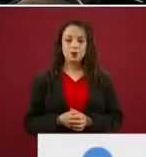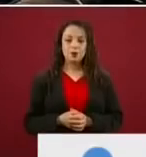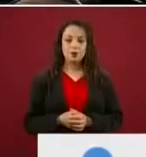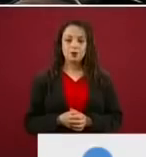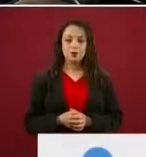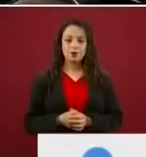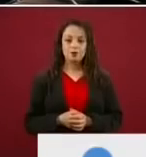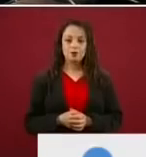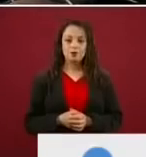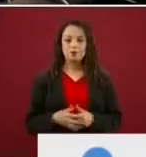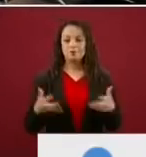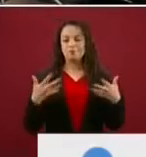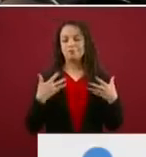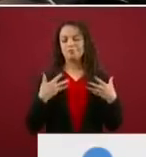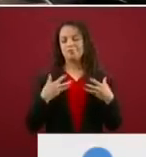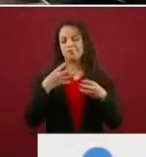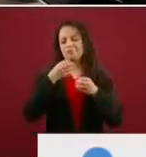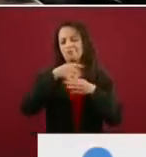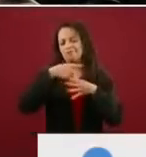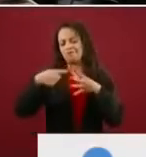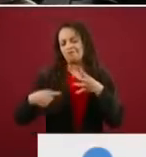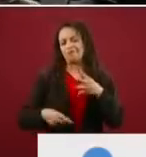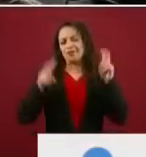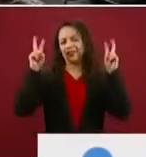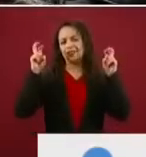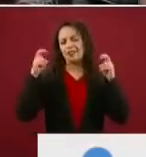Es que hay muchos temas.